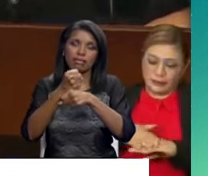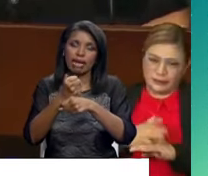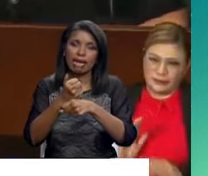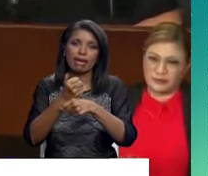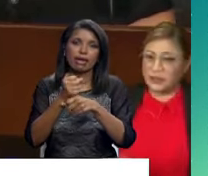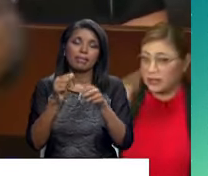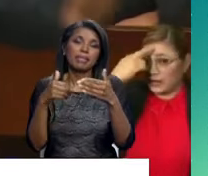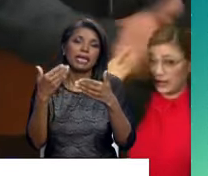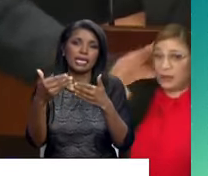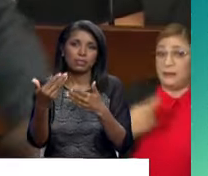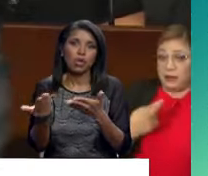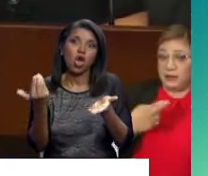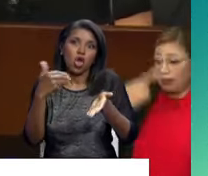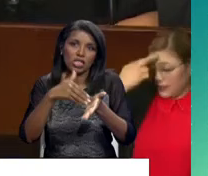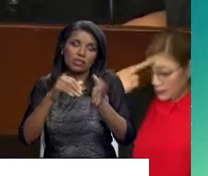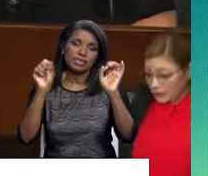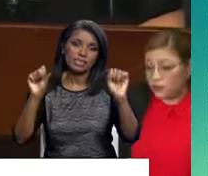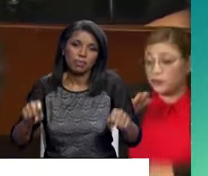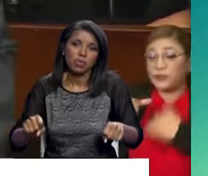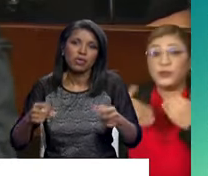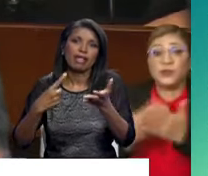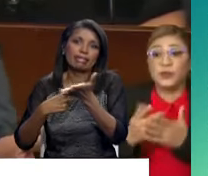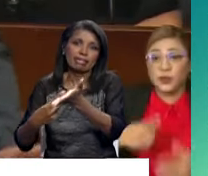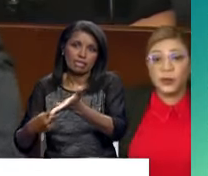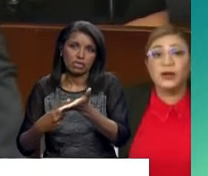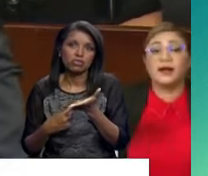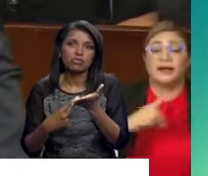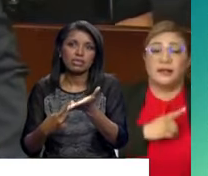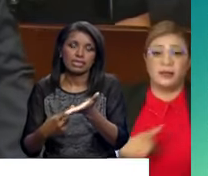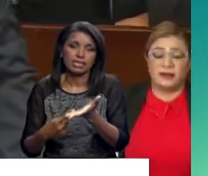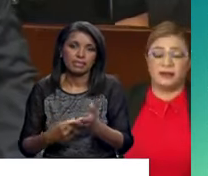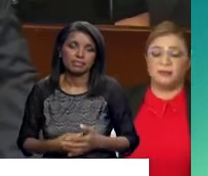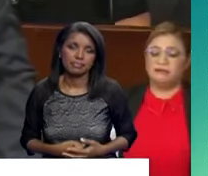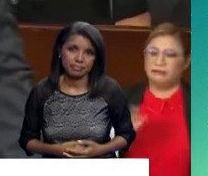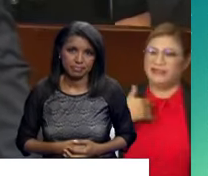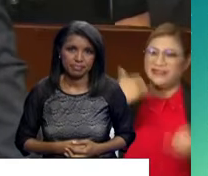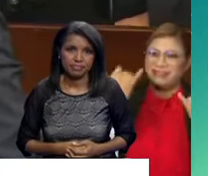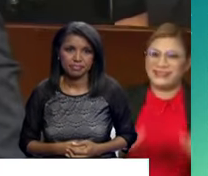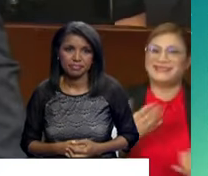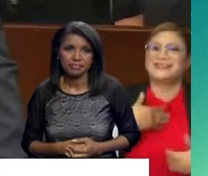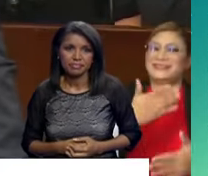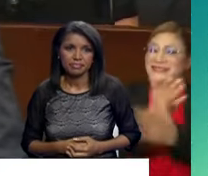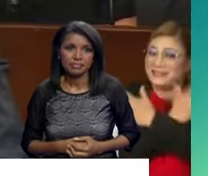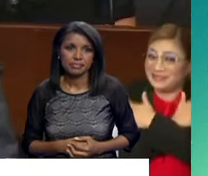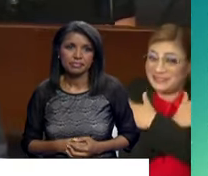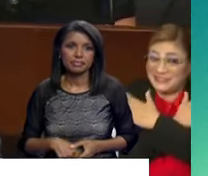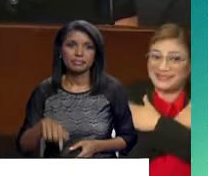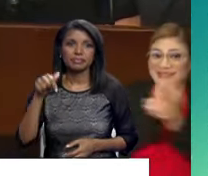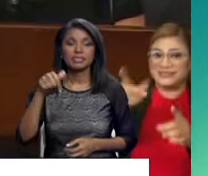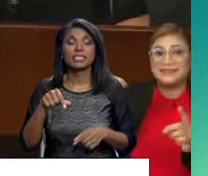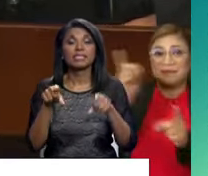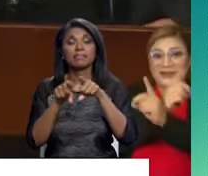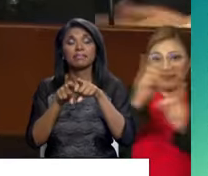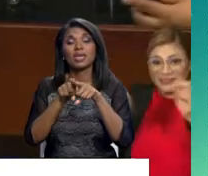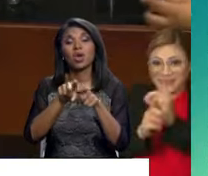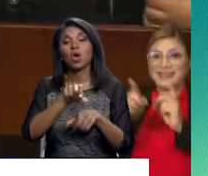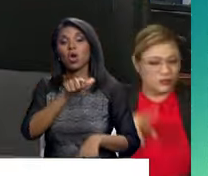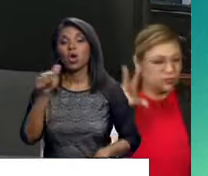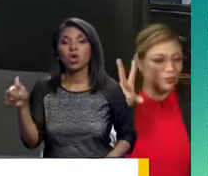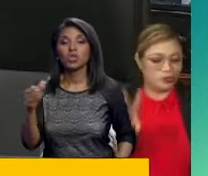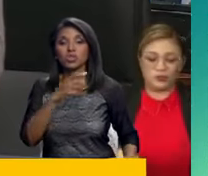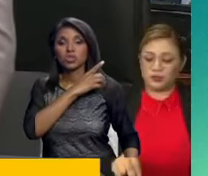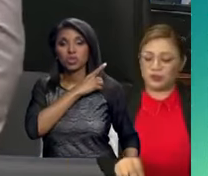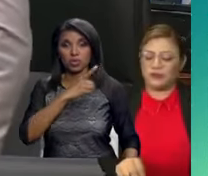esto y presentar entonces algo enfocado precisamente en esta lucha contra corrupción. Aquí nos encontramos con el diputado proponente de este proyecto de